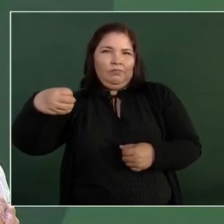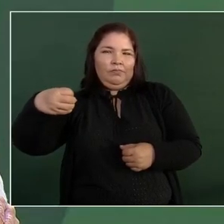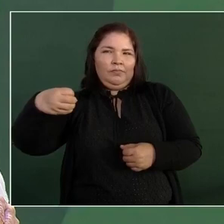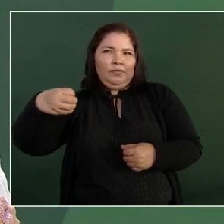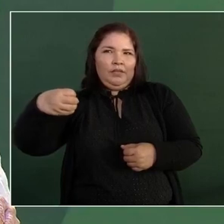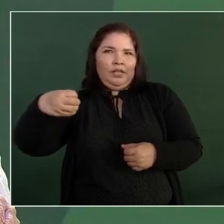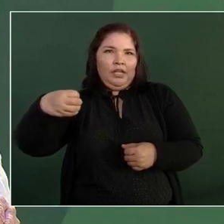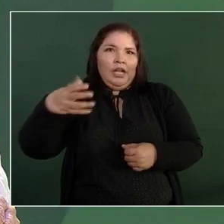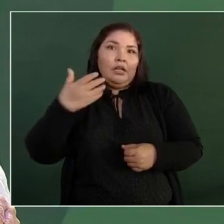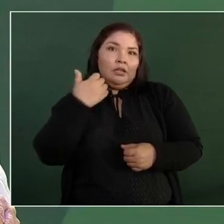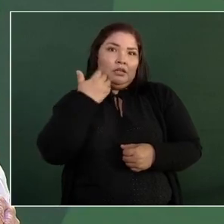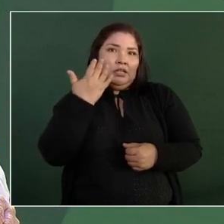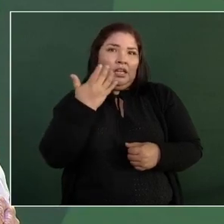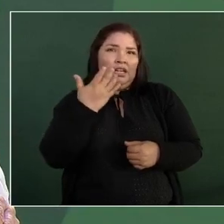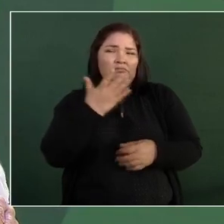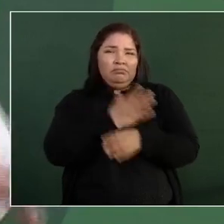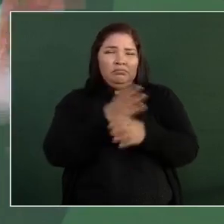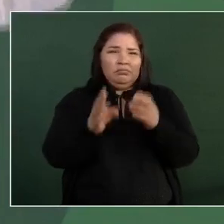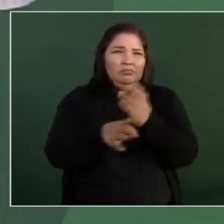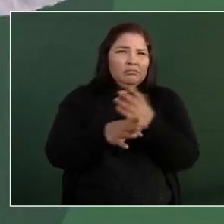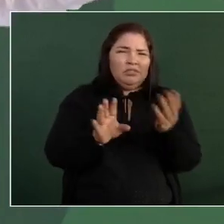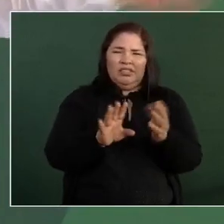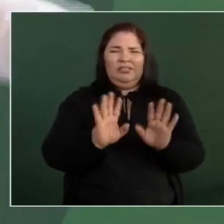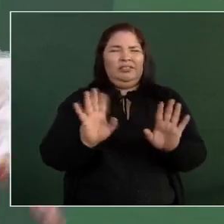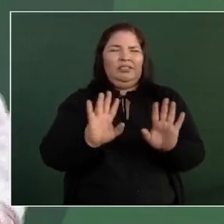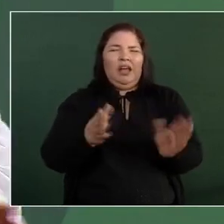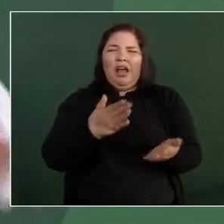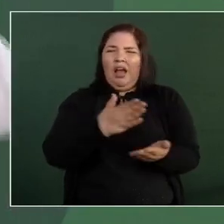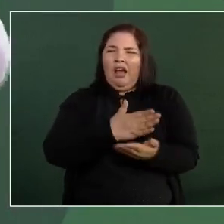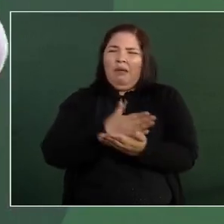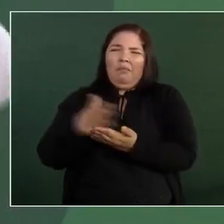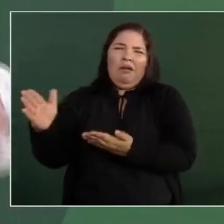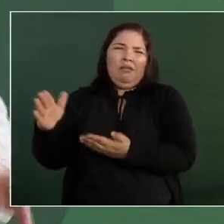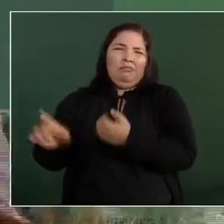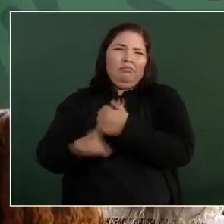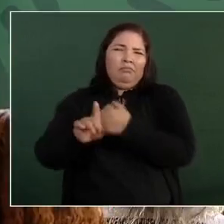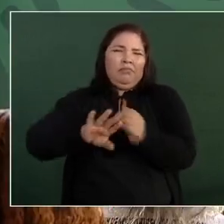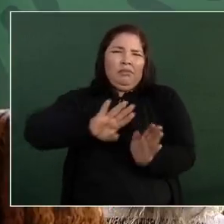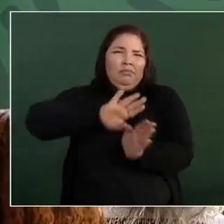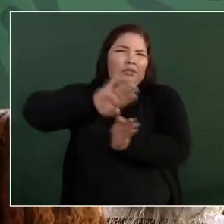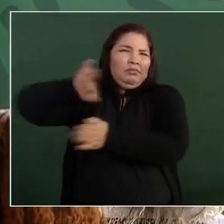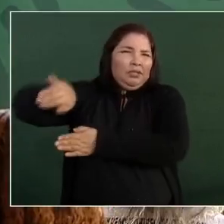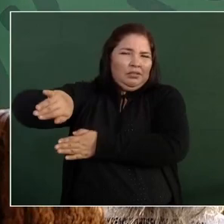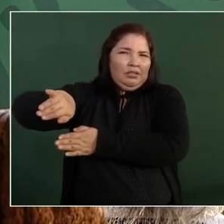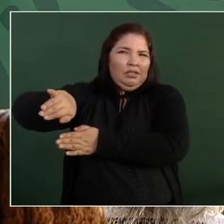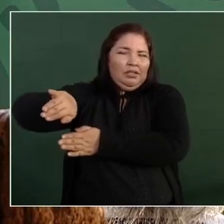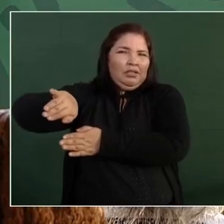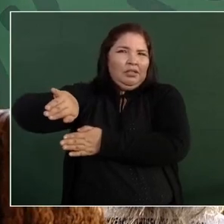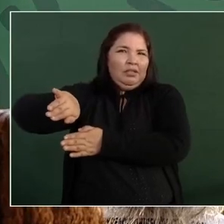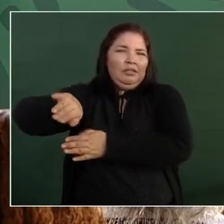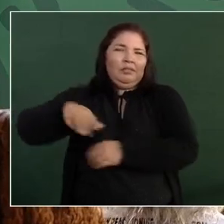Y querían derivar eso. No es eso, es otro problema. Ese es el que les platico.